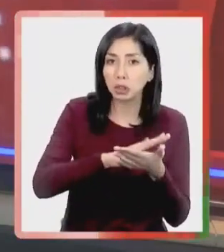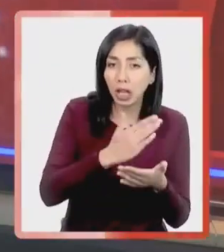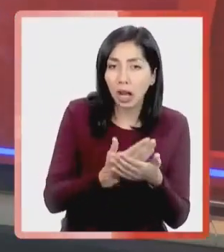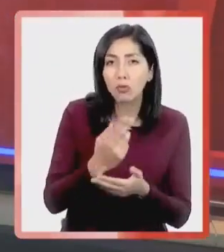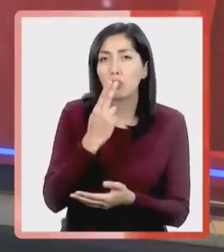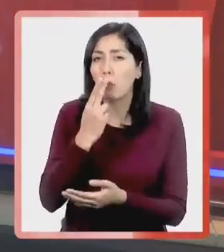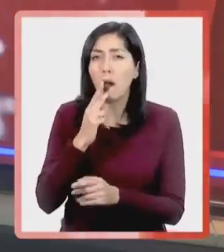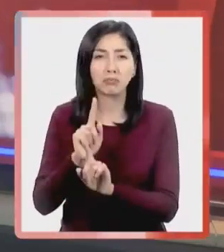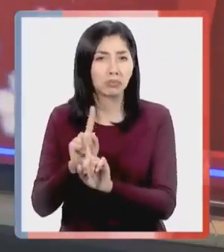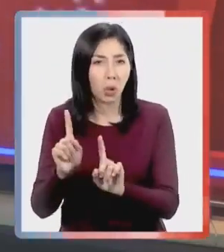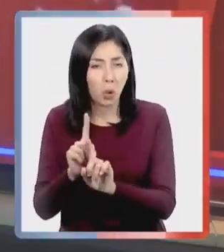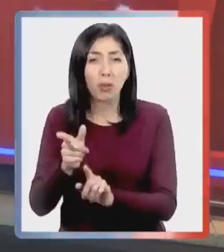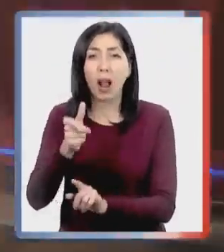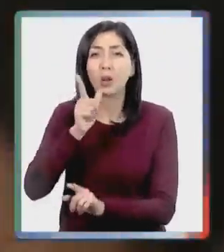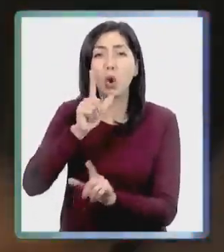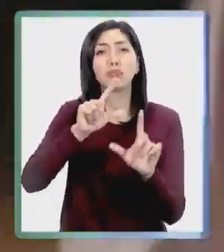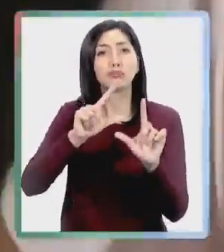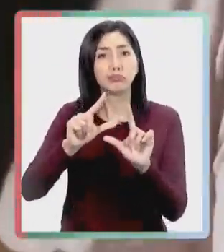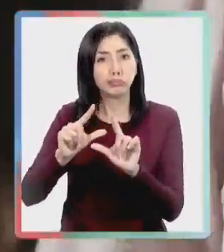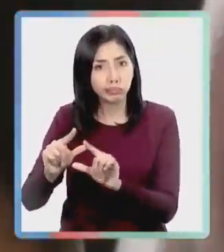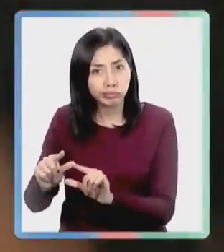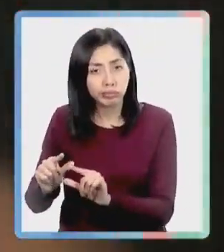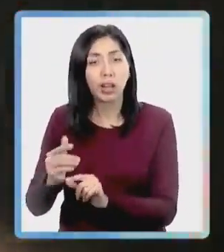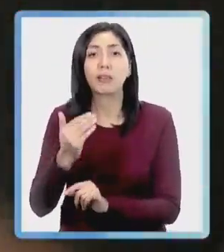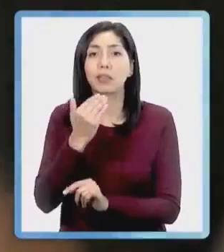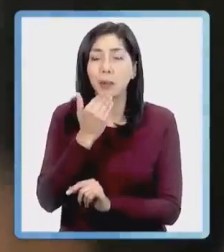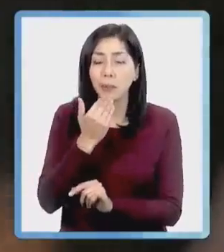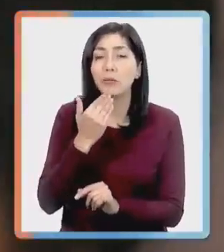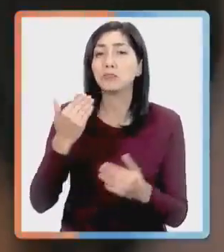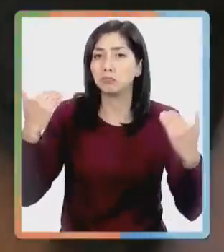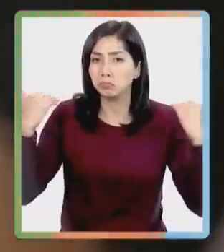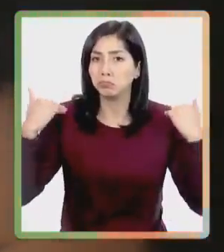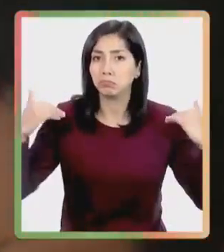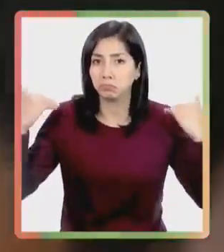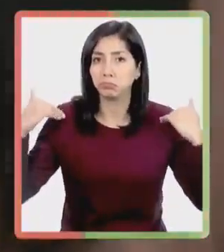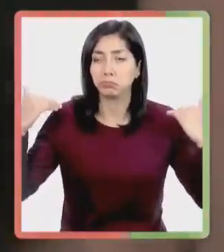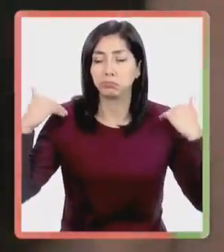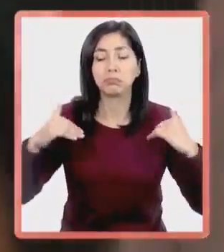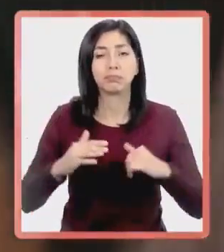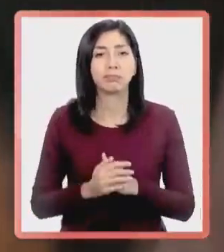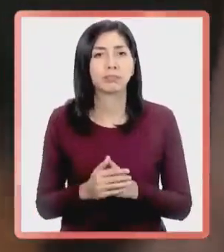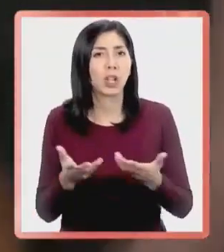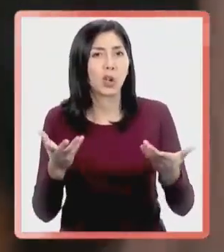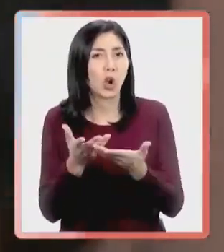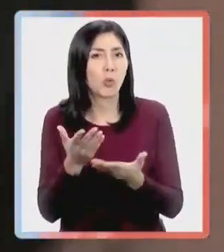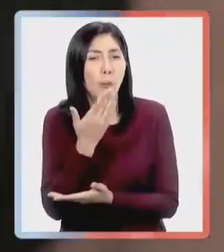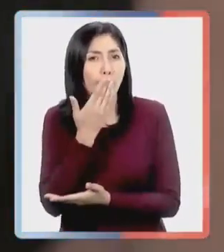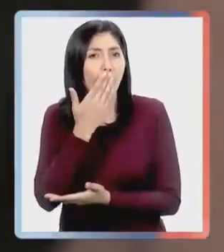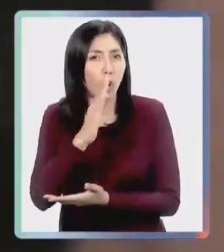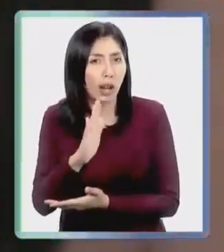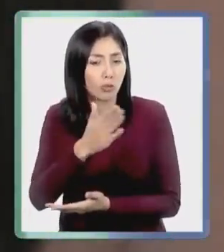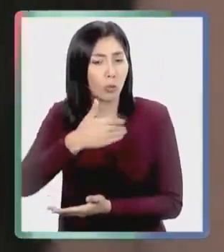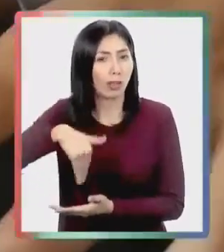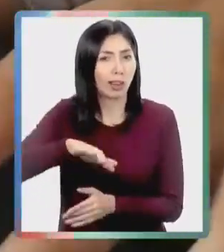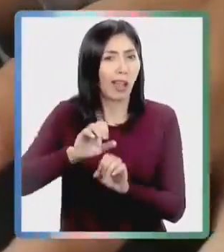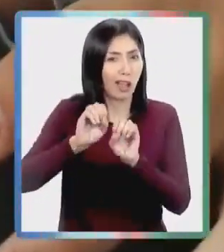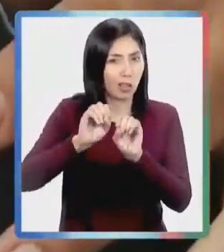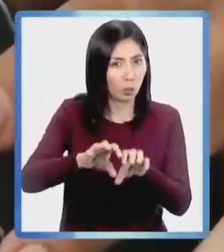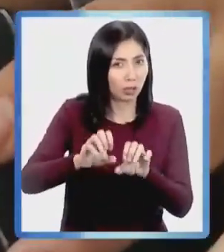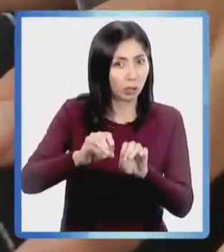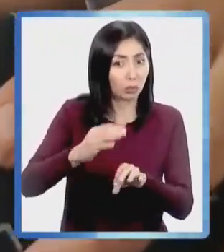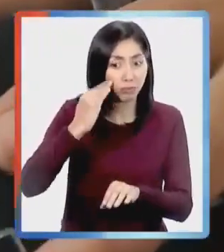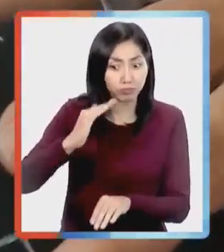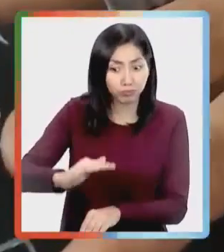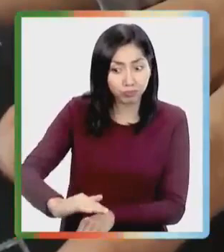saludable, no fumar, reducir el consumo de alcohol y mantener una cierta actividad física. ¿Cómo mejorar nuestra educación para que